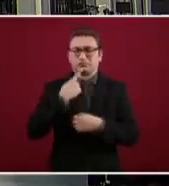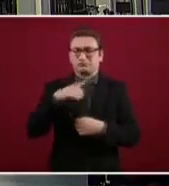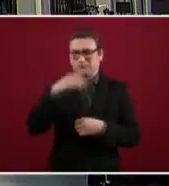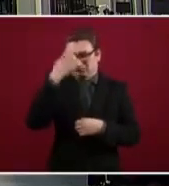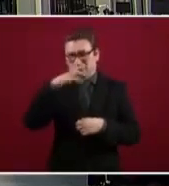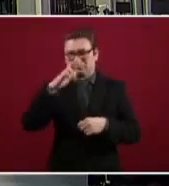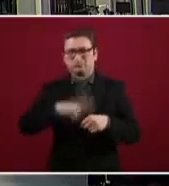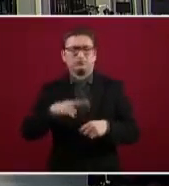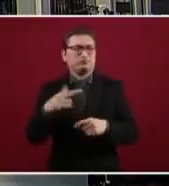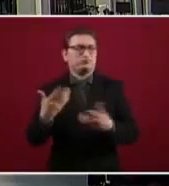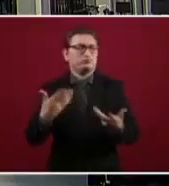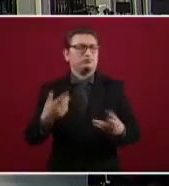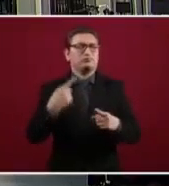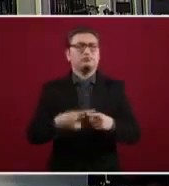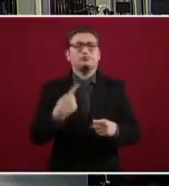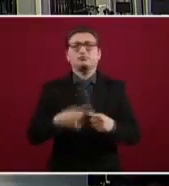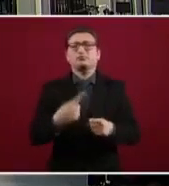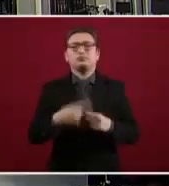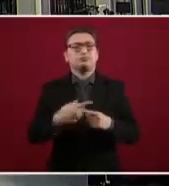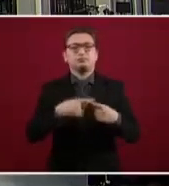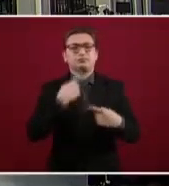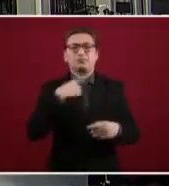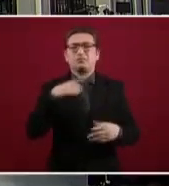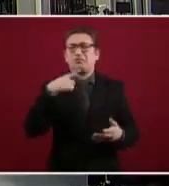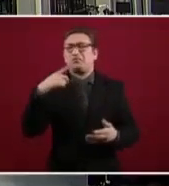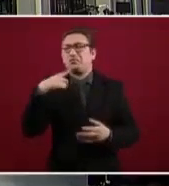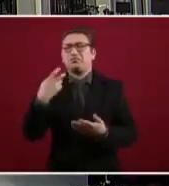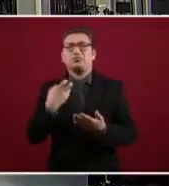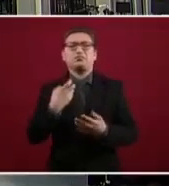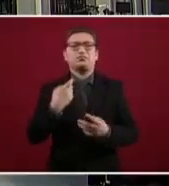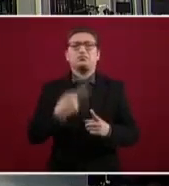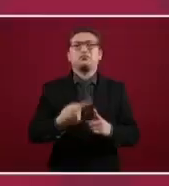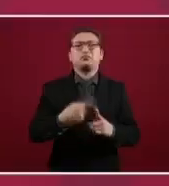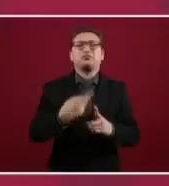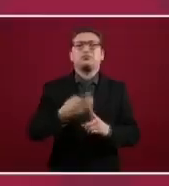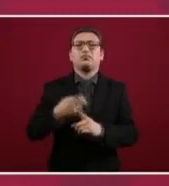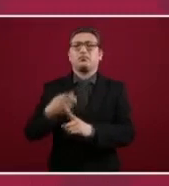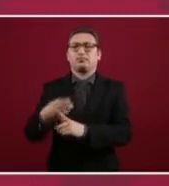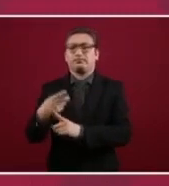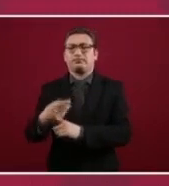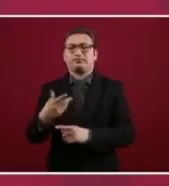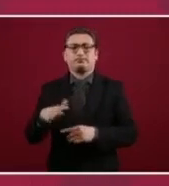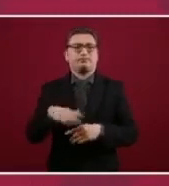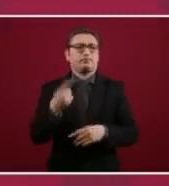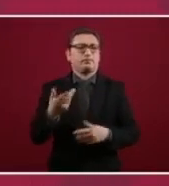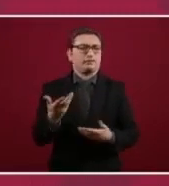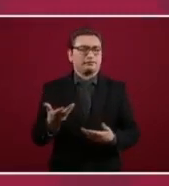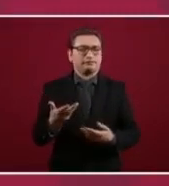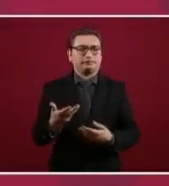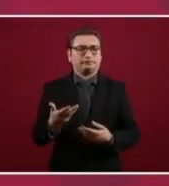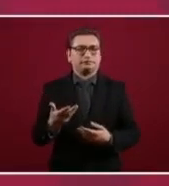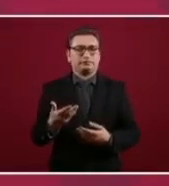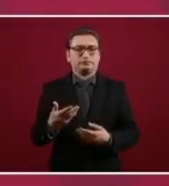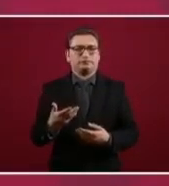y quienes son ahora los que se quejan en contra de la